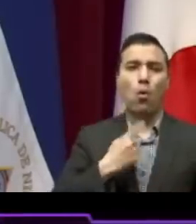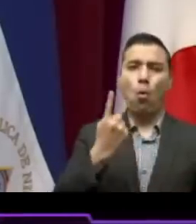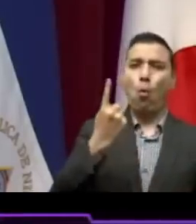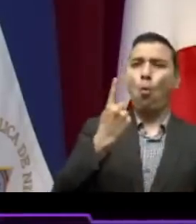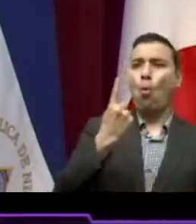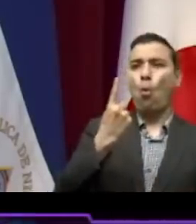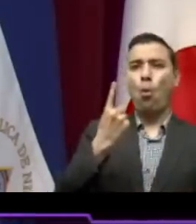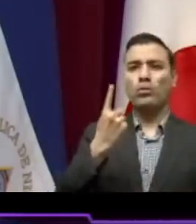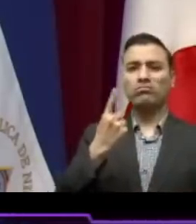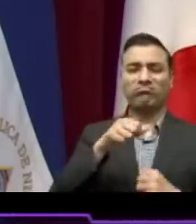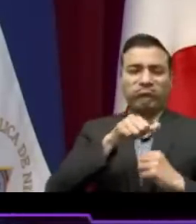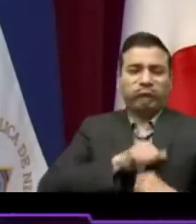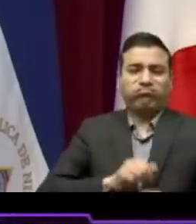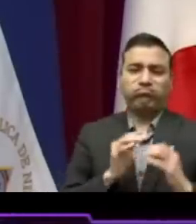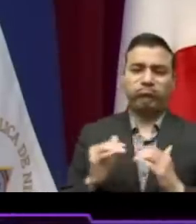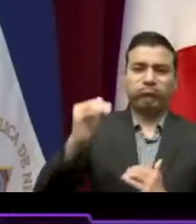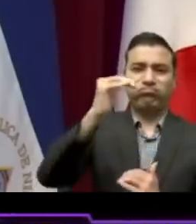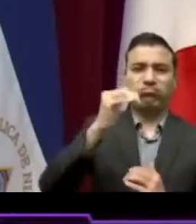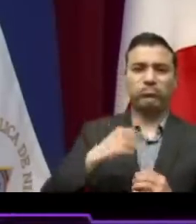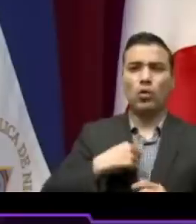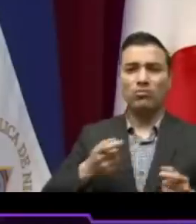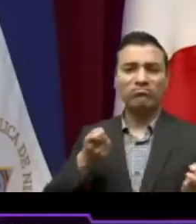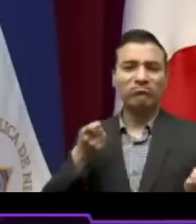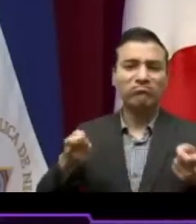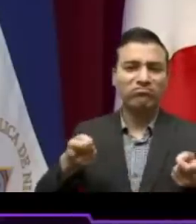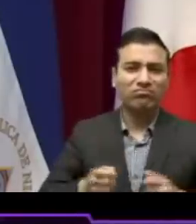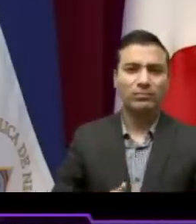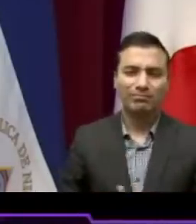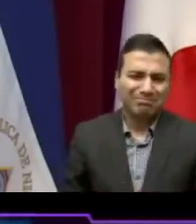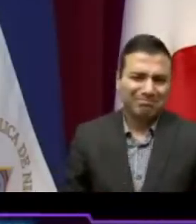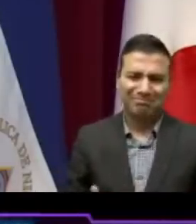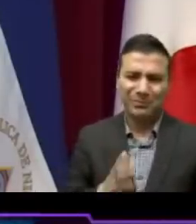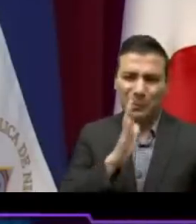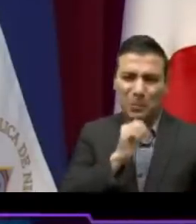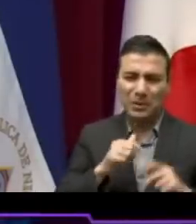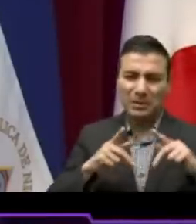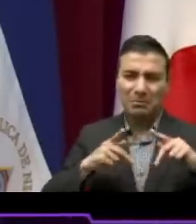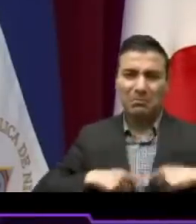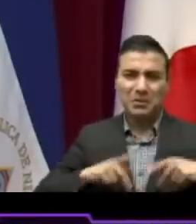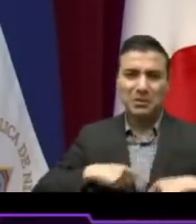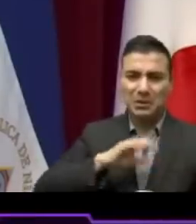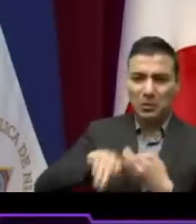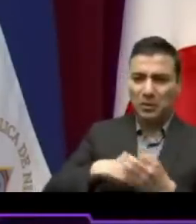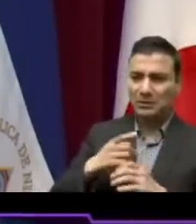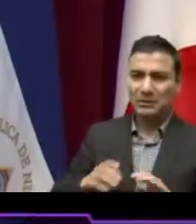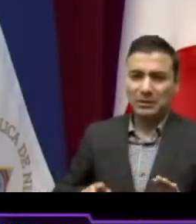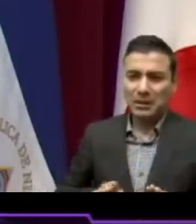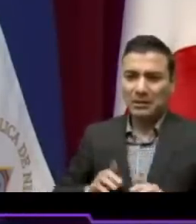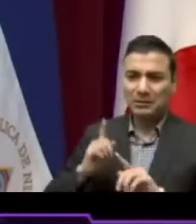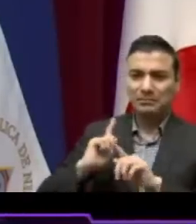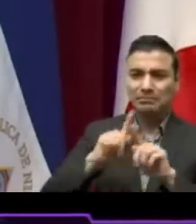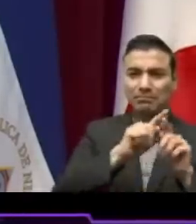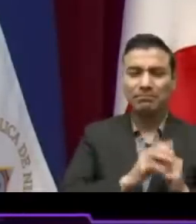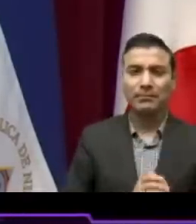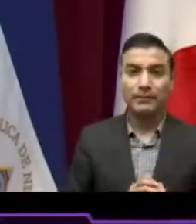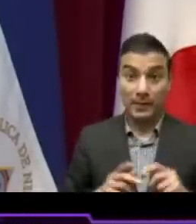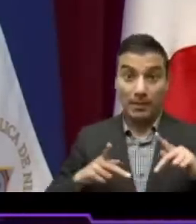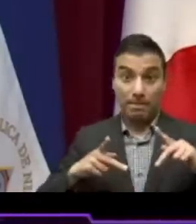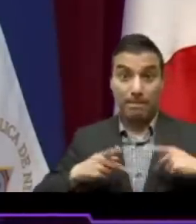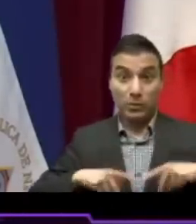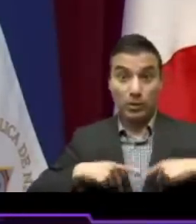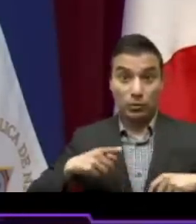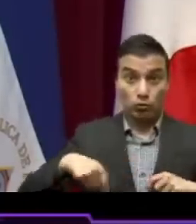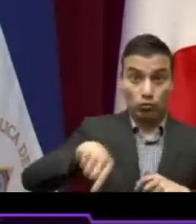a entes tan complejos como son y diversos cómo son el pueblo la participación directa de la ciudadanía en la toma de